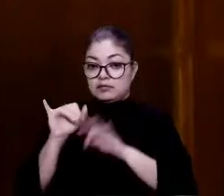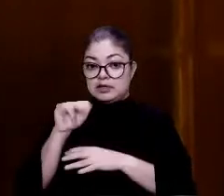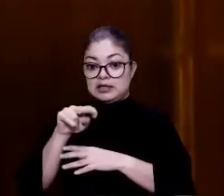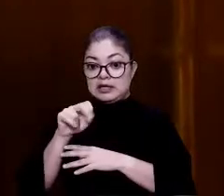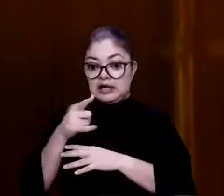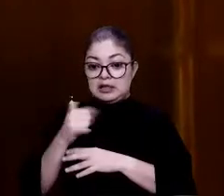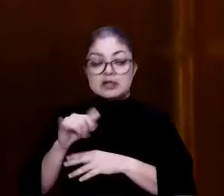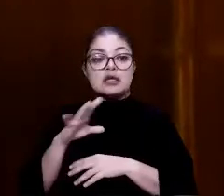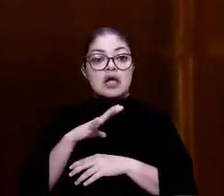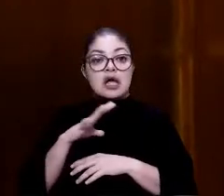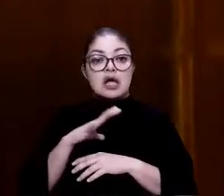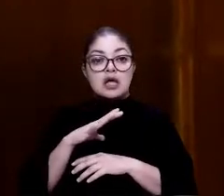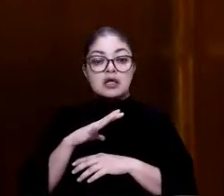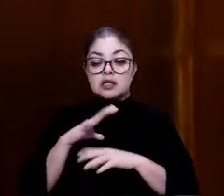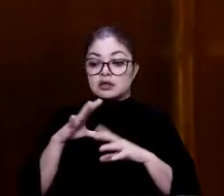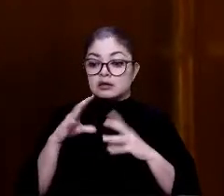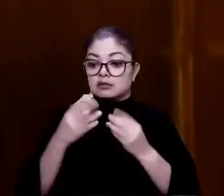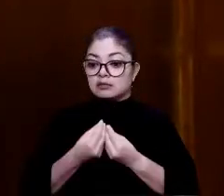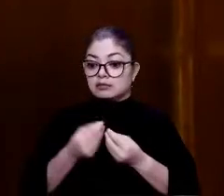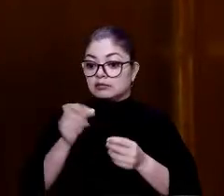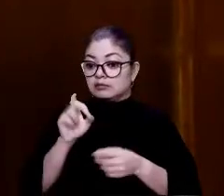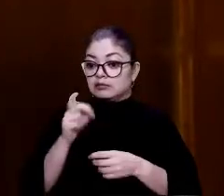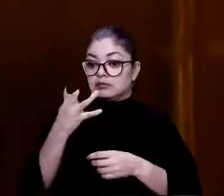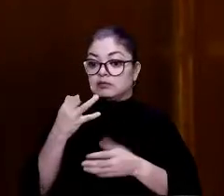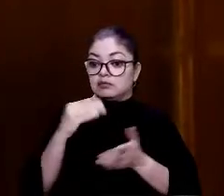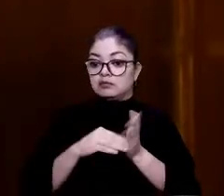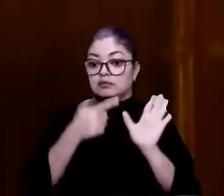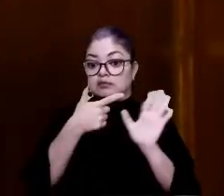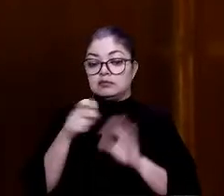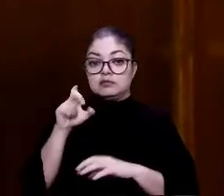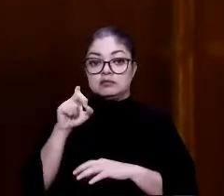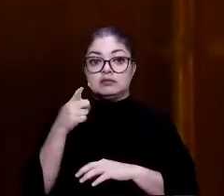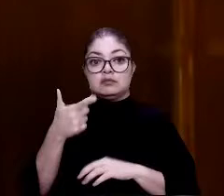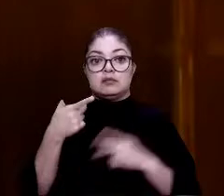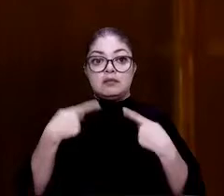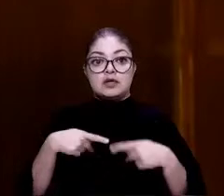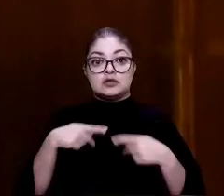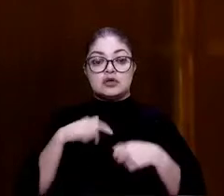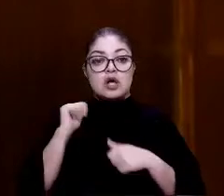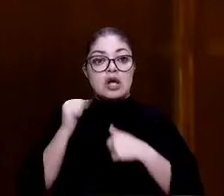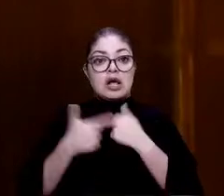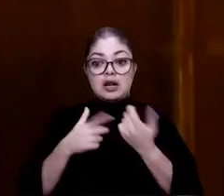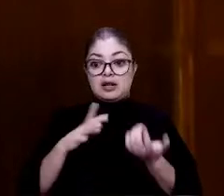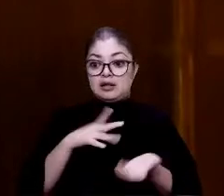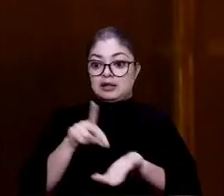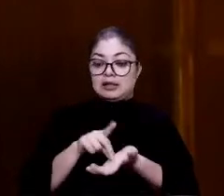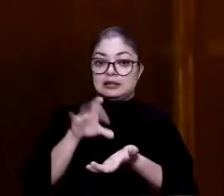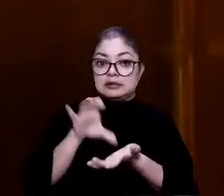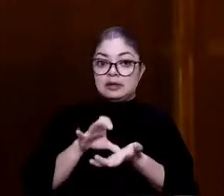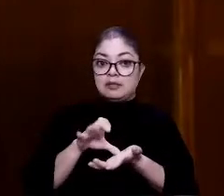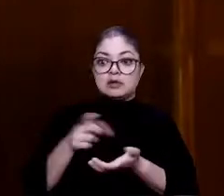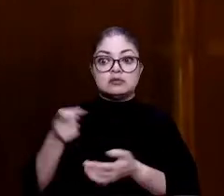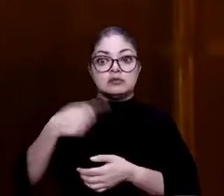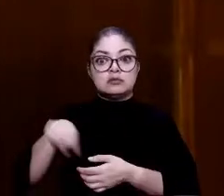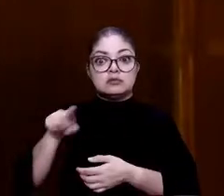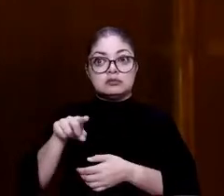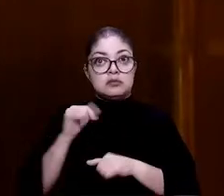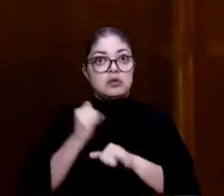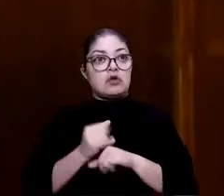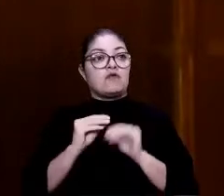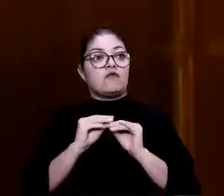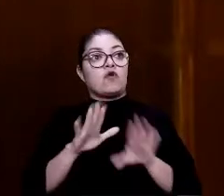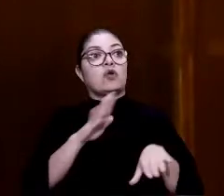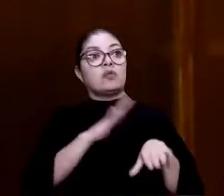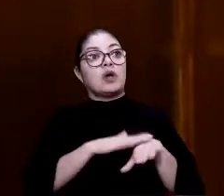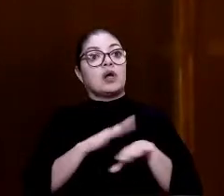que tenemos una población de 34.377 personas con algún tipo de discapacidad. Y ustedes vienen e informan que